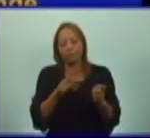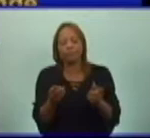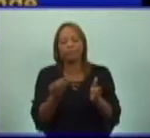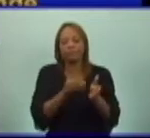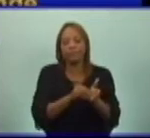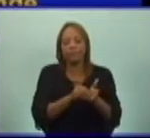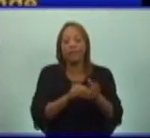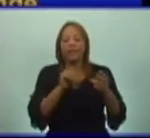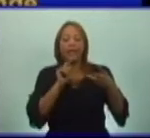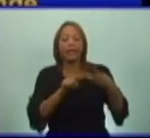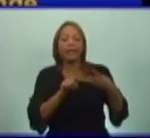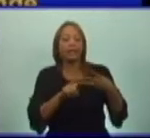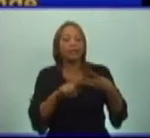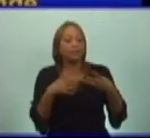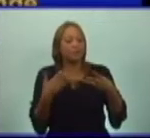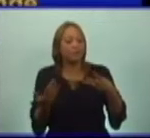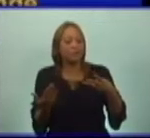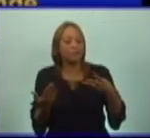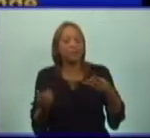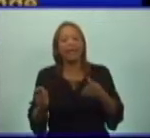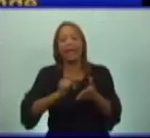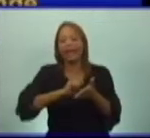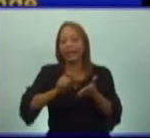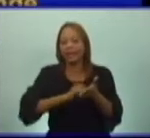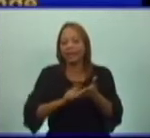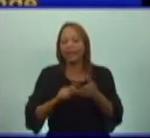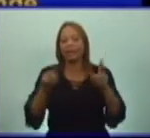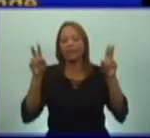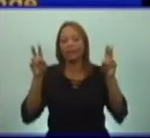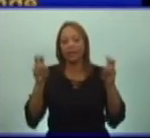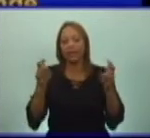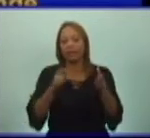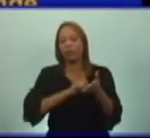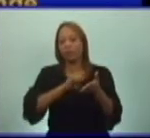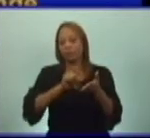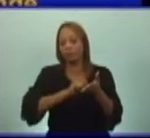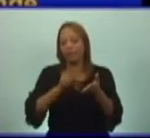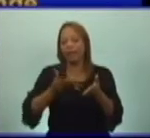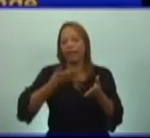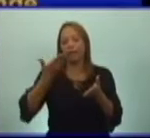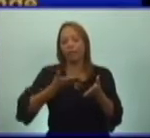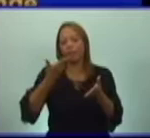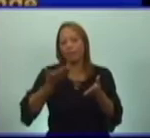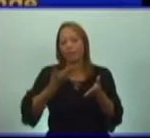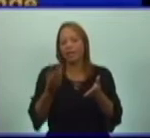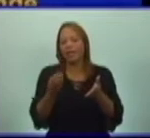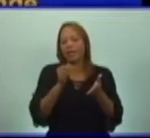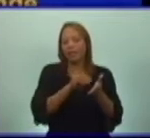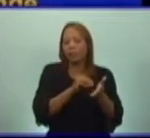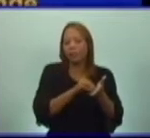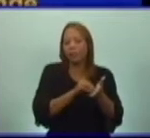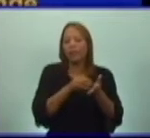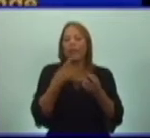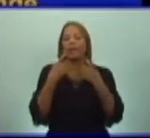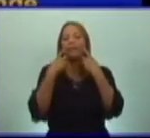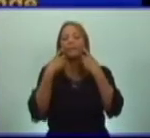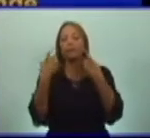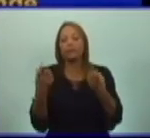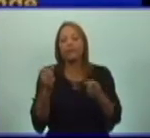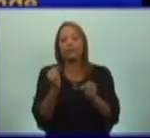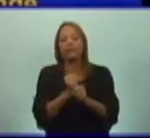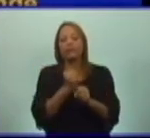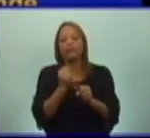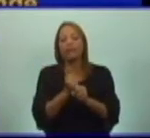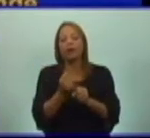Y la número 3, escribe un texto argumentativo donde te refieras a la importancia de la labor de un